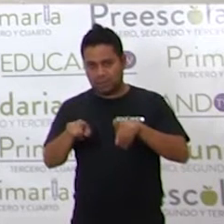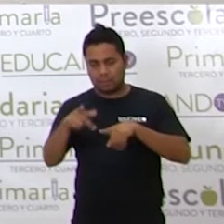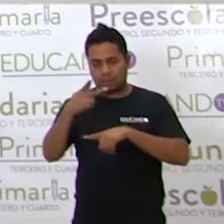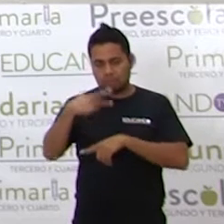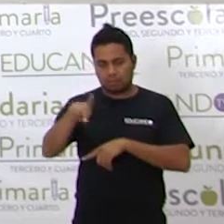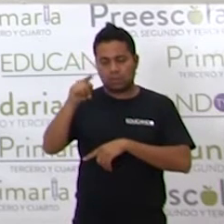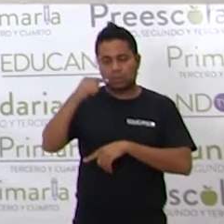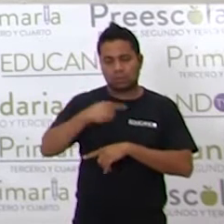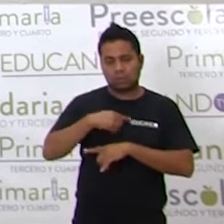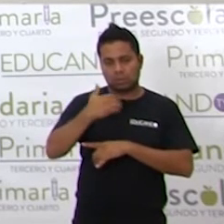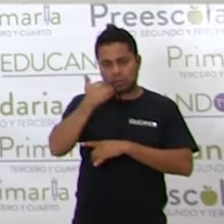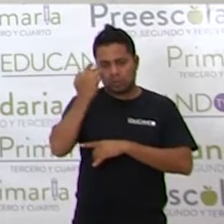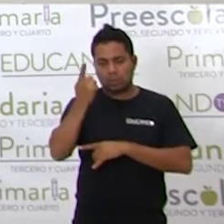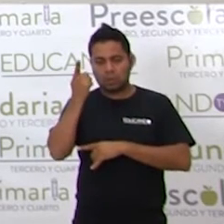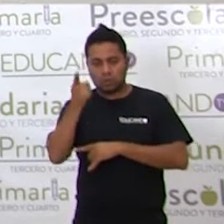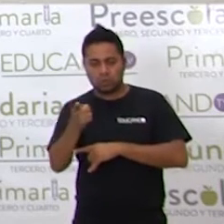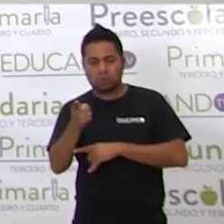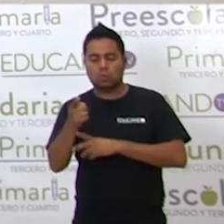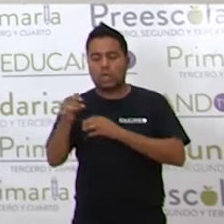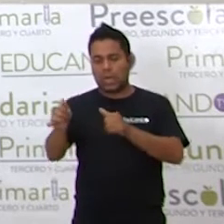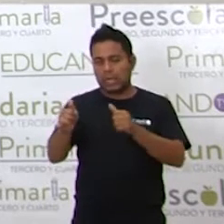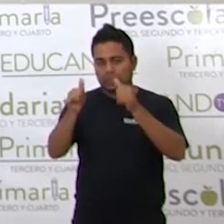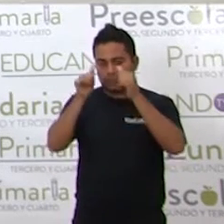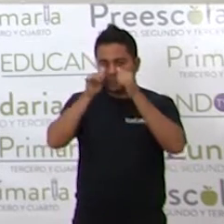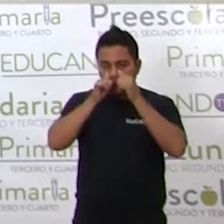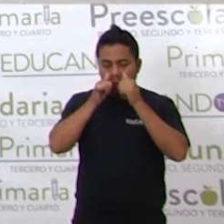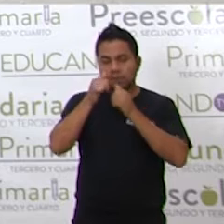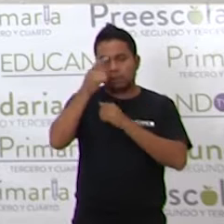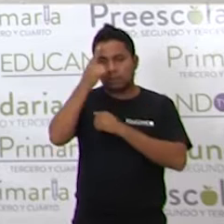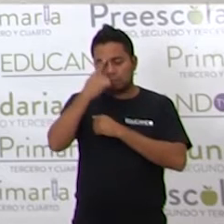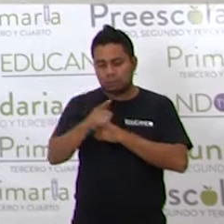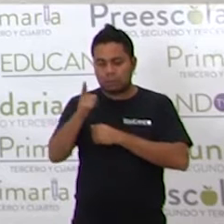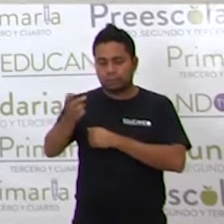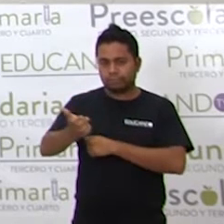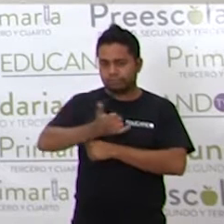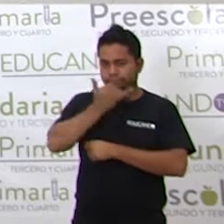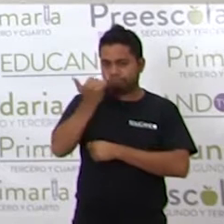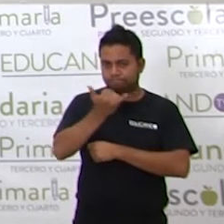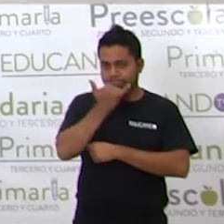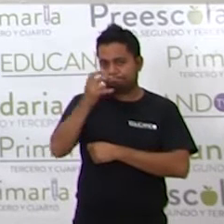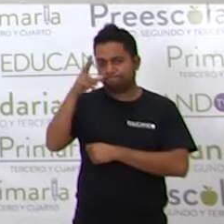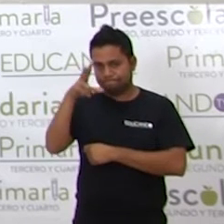que prestes igual de atención para que no nos equivoquemos.